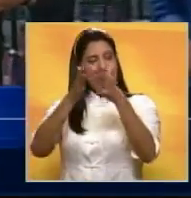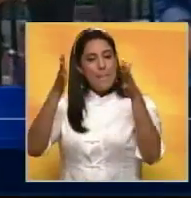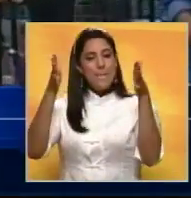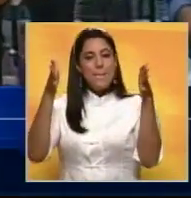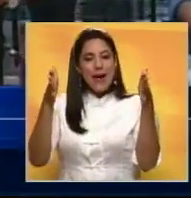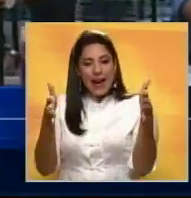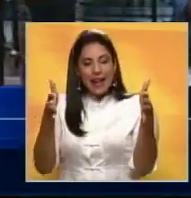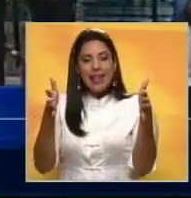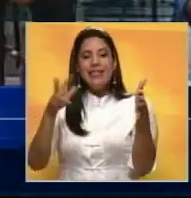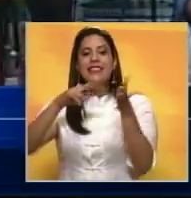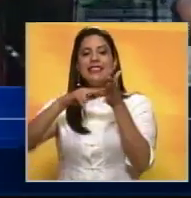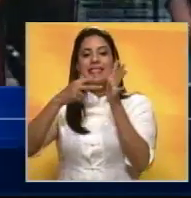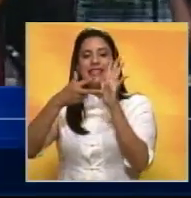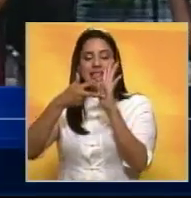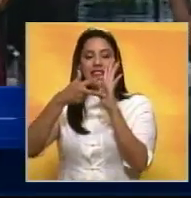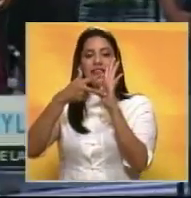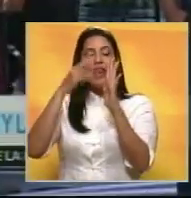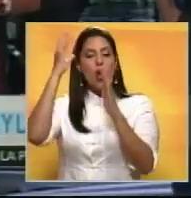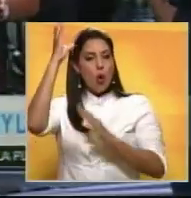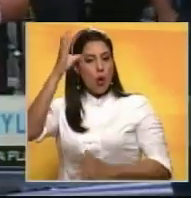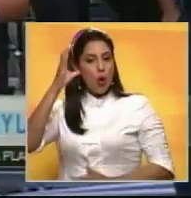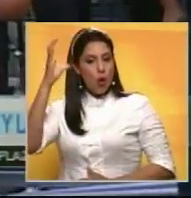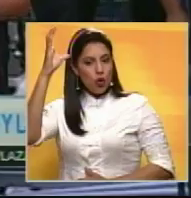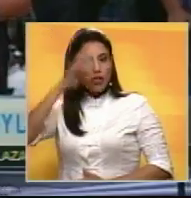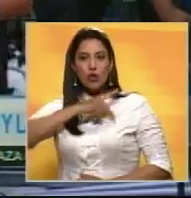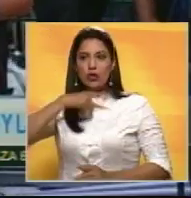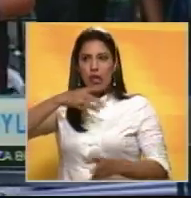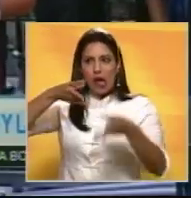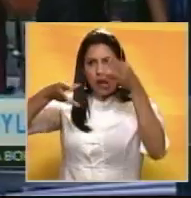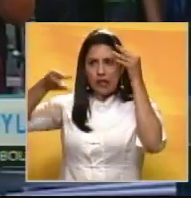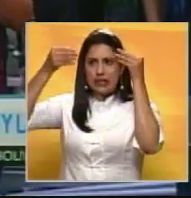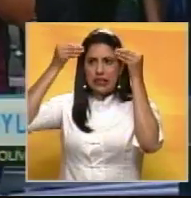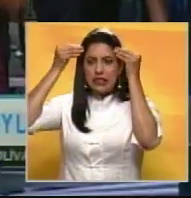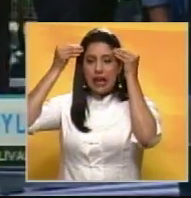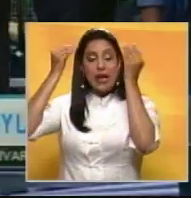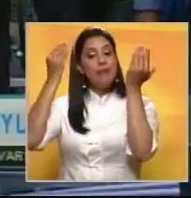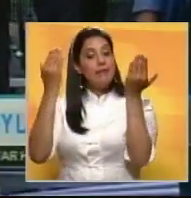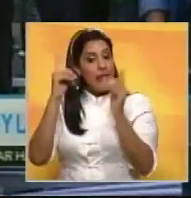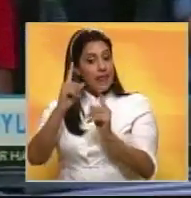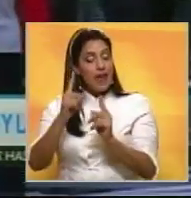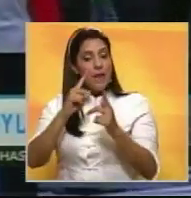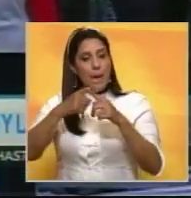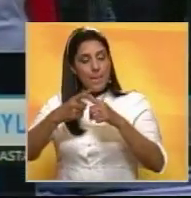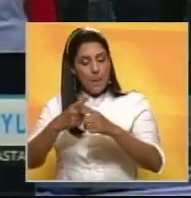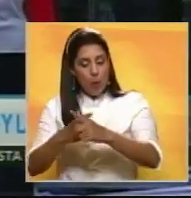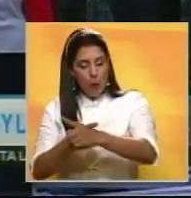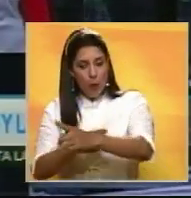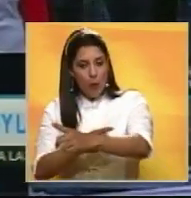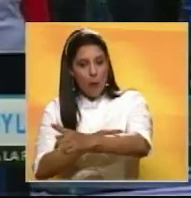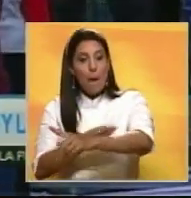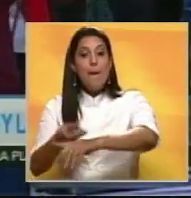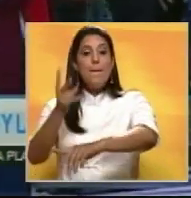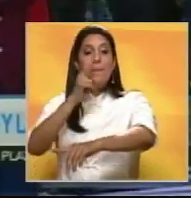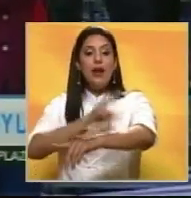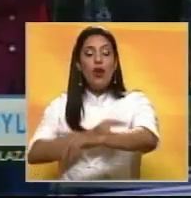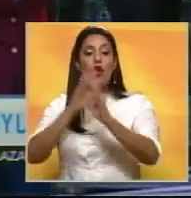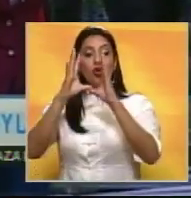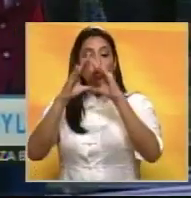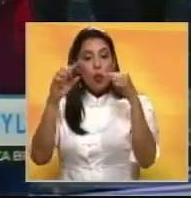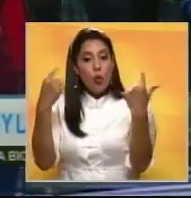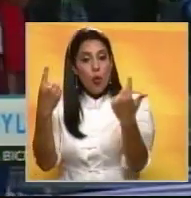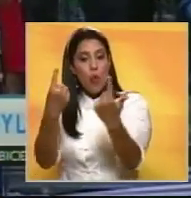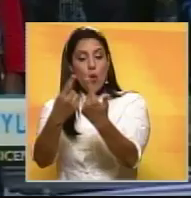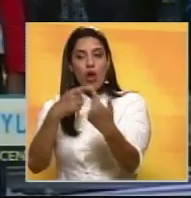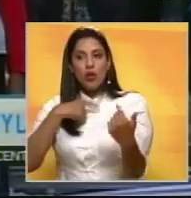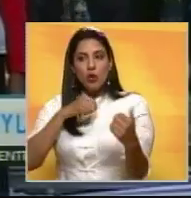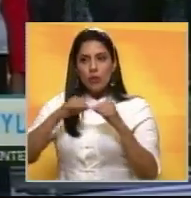grande es la conciencia que hemos adquirido y que debemos multiplicarla en todos los espacios